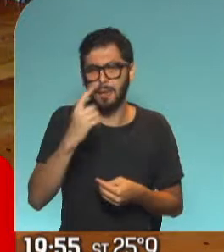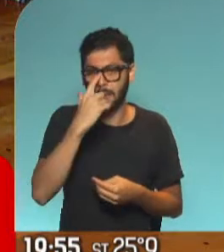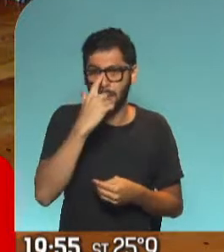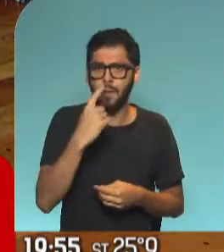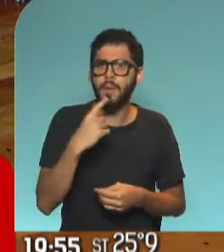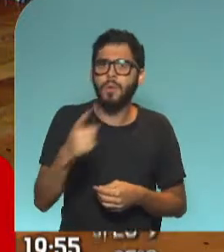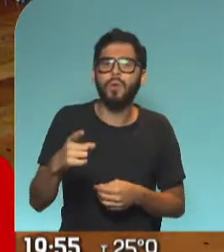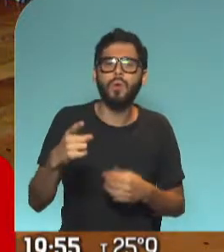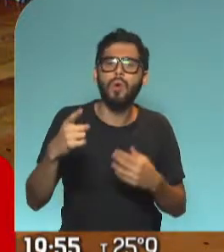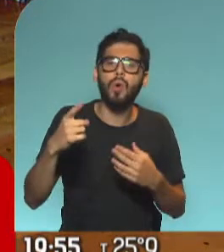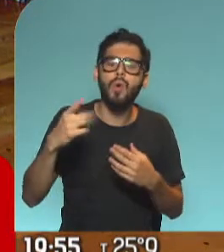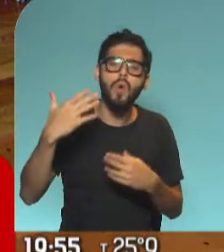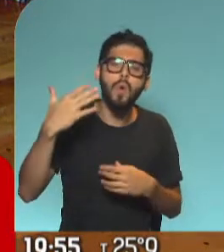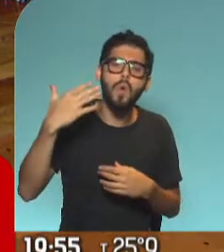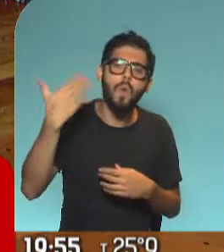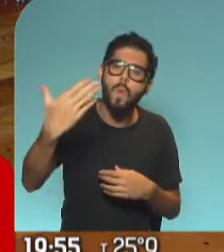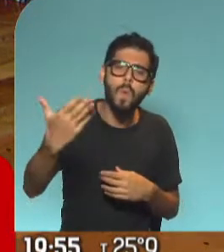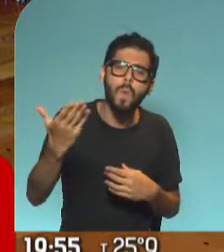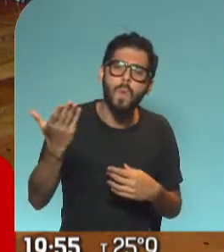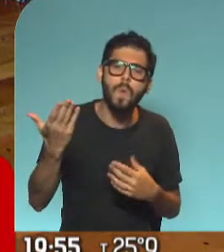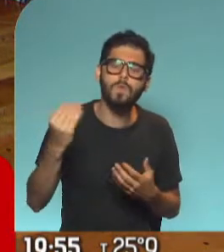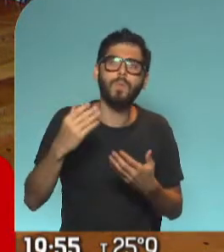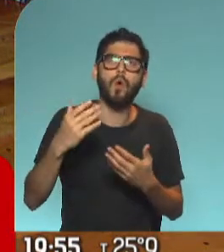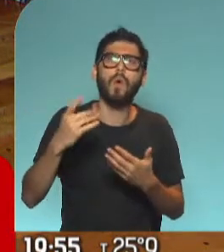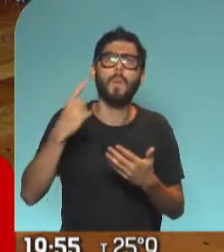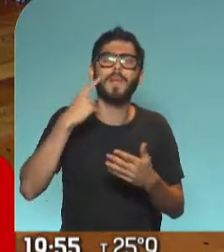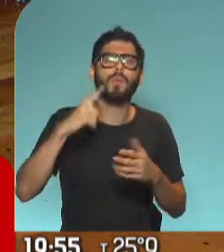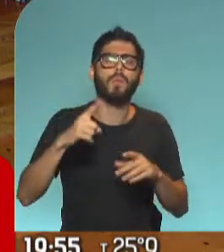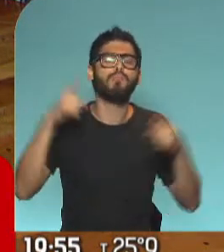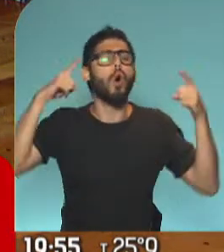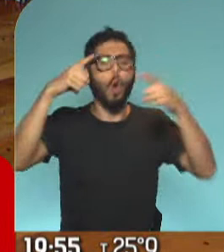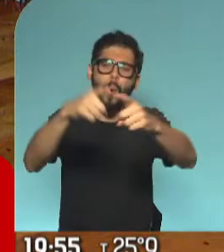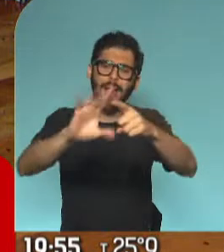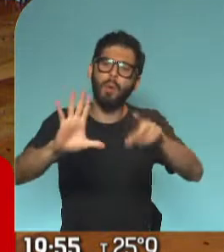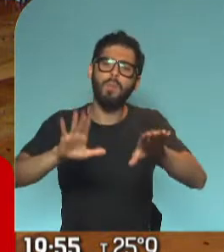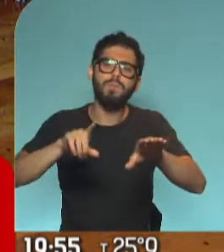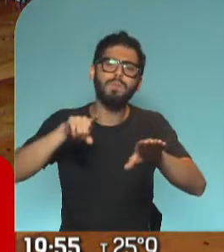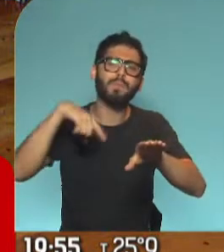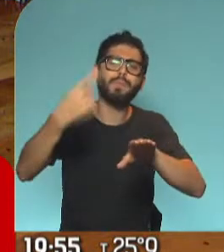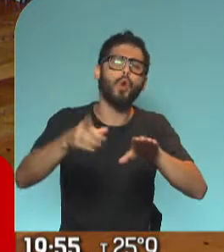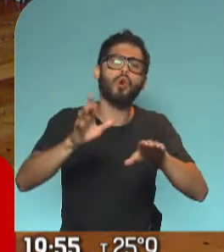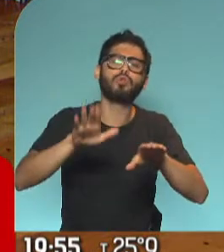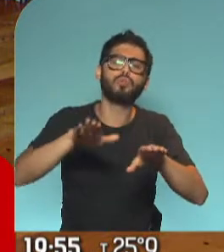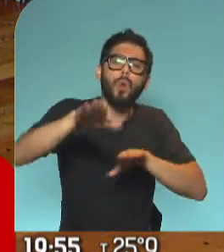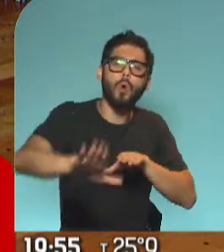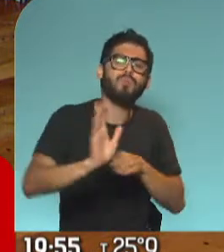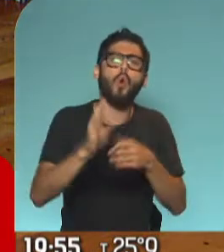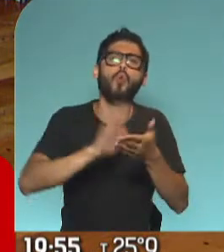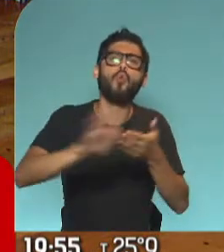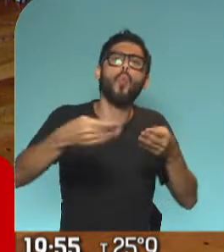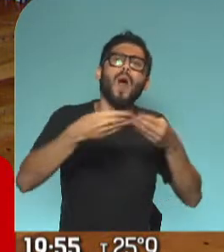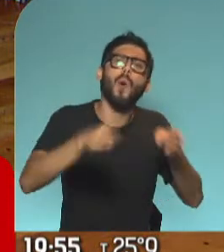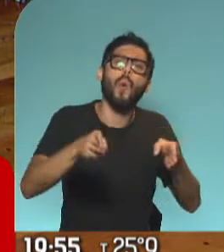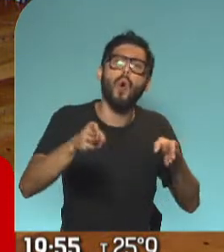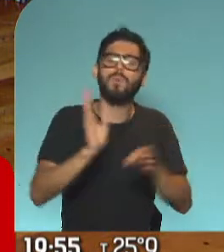próximo paso? ¿Cuál sería el ideal, el próximo objetivo, la próxima liberación de actividad, lo que sea,